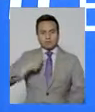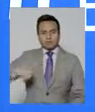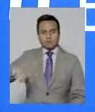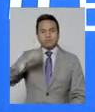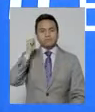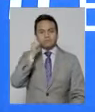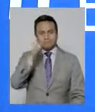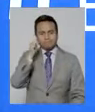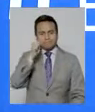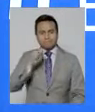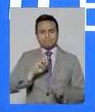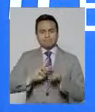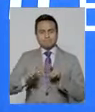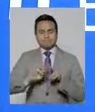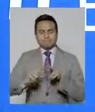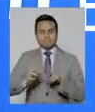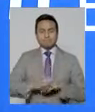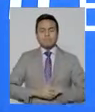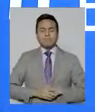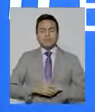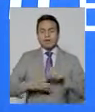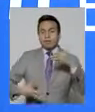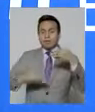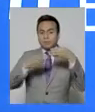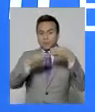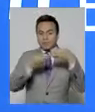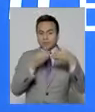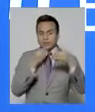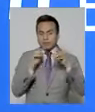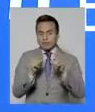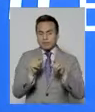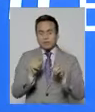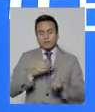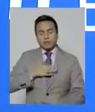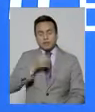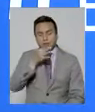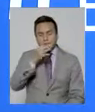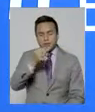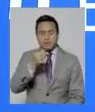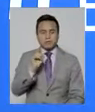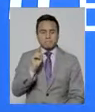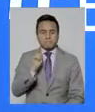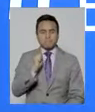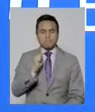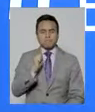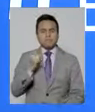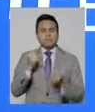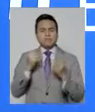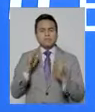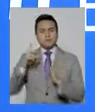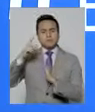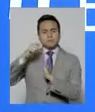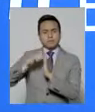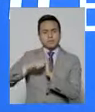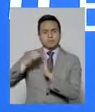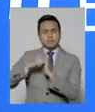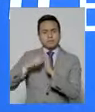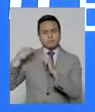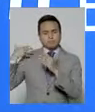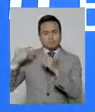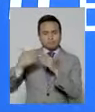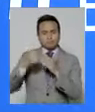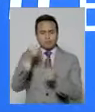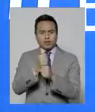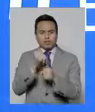forma diaria. Y complementando eso, les quería comentar que luego de meses de intenso